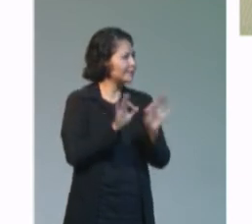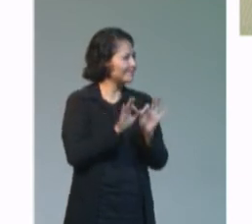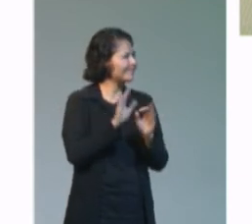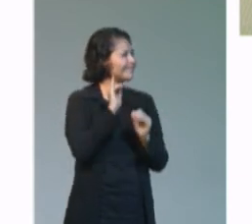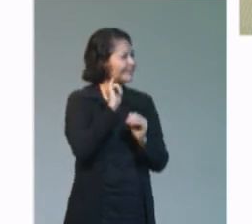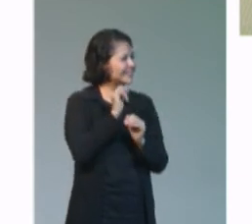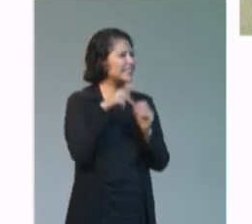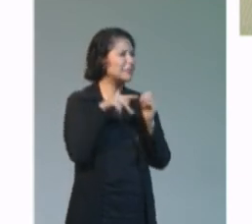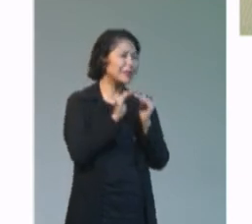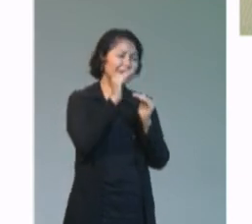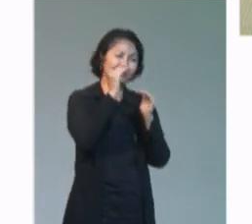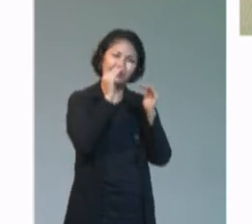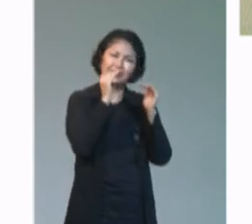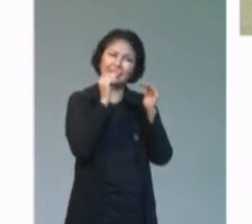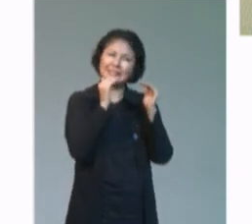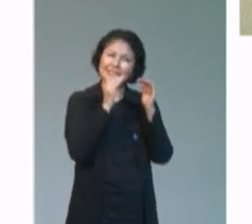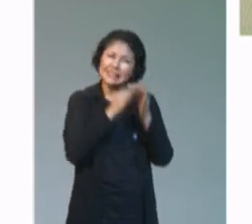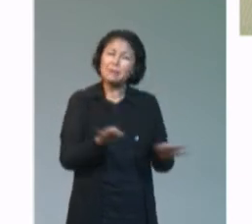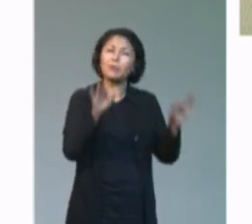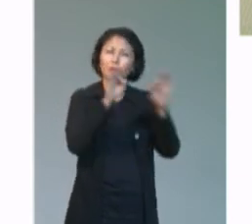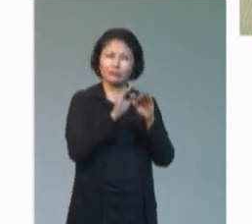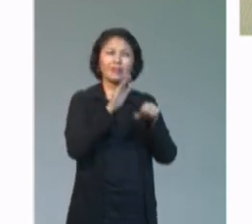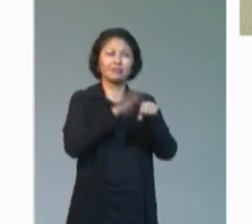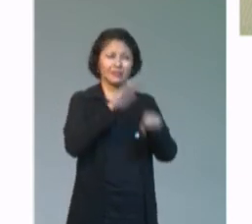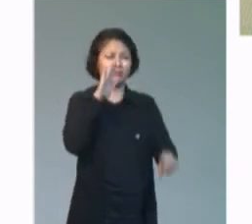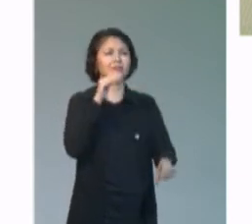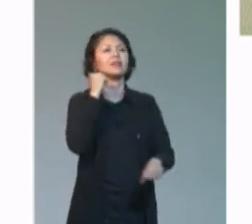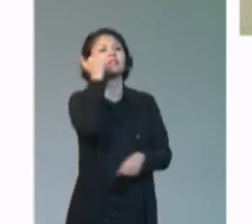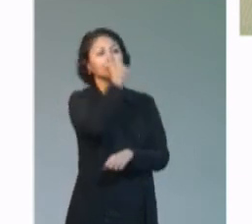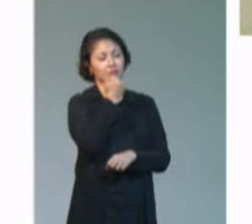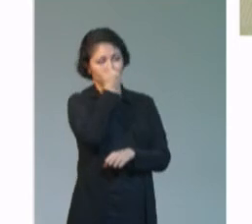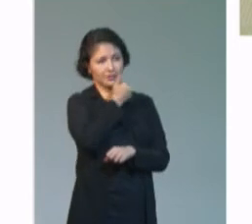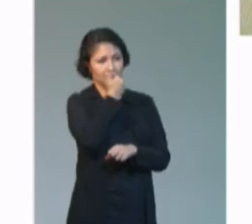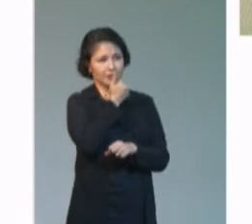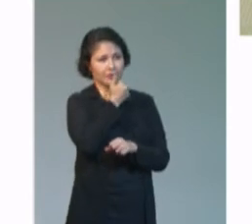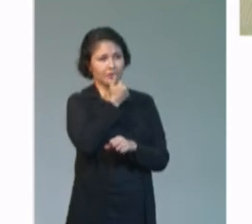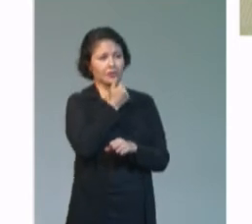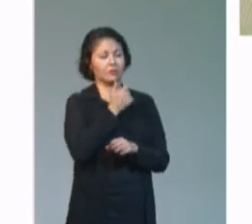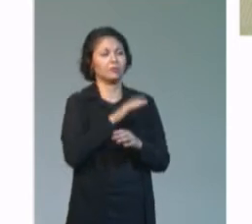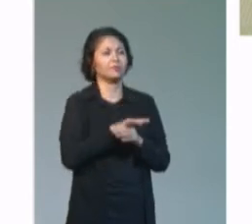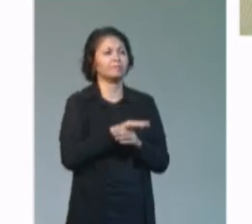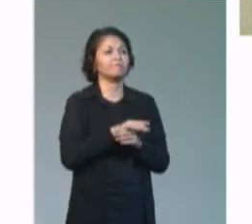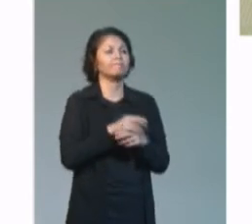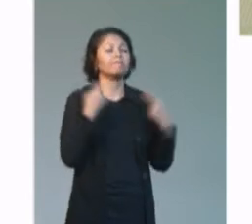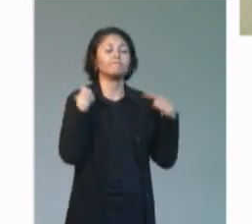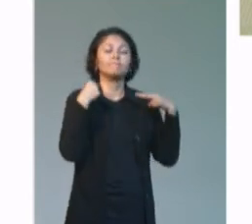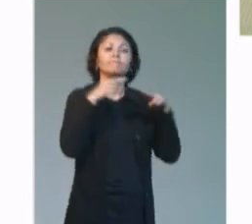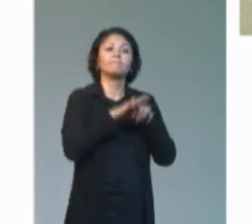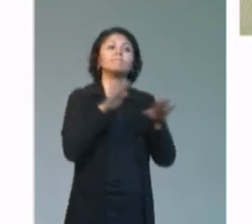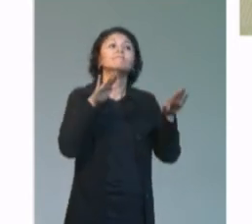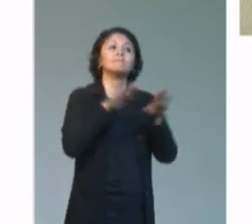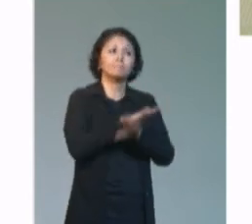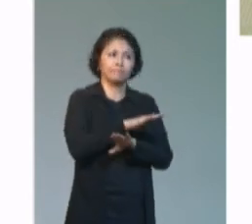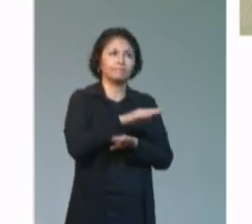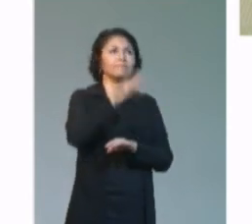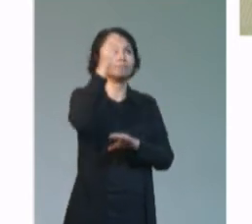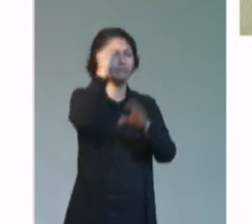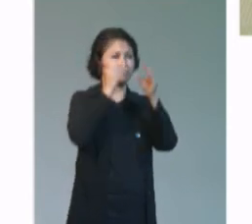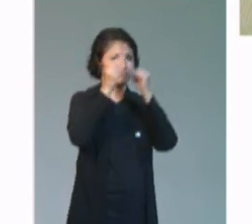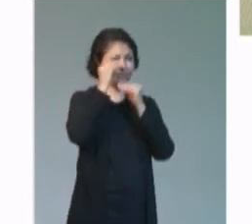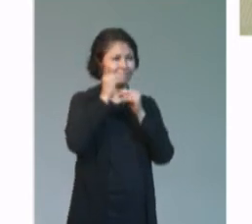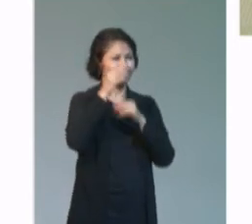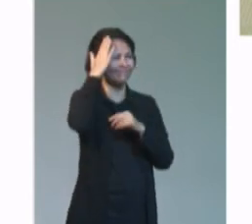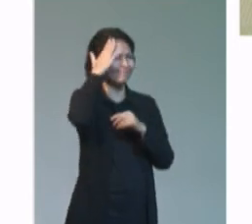ido cambiando a lo largo de toda la historia de la educación tendremos que cambiar de funciones en un momento nuestra figura